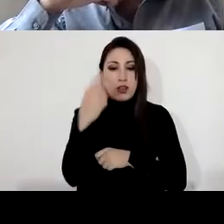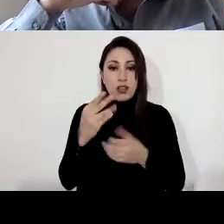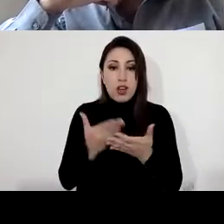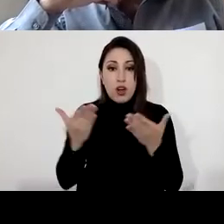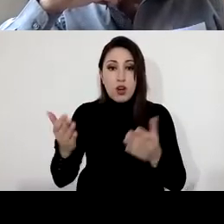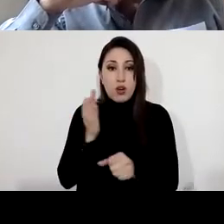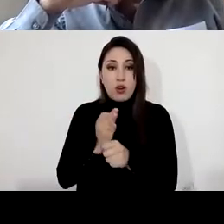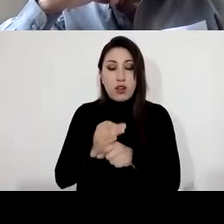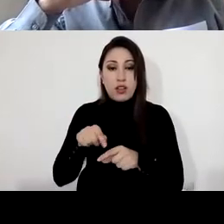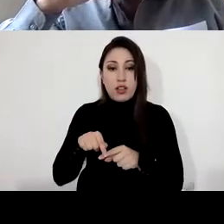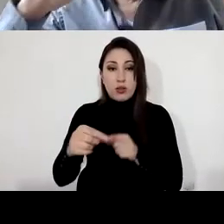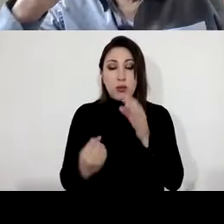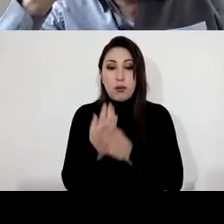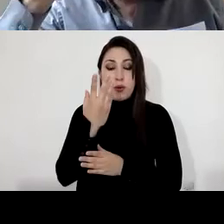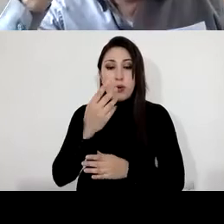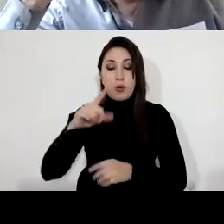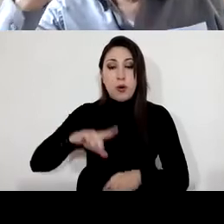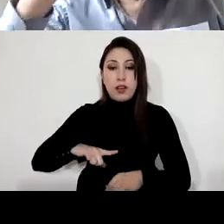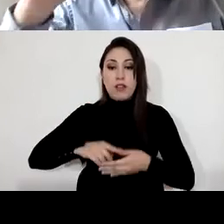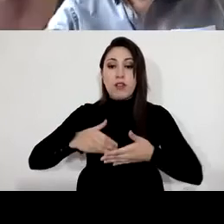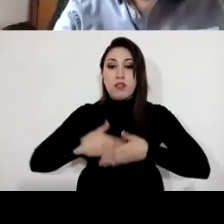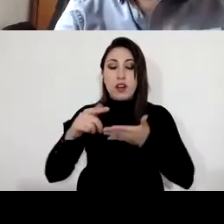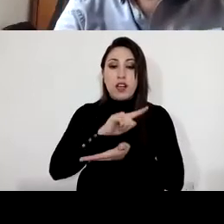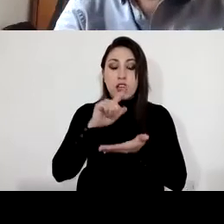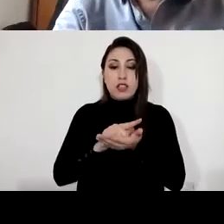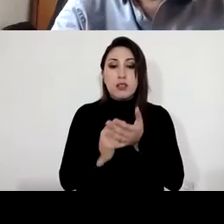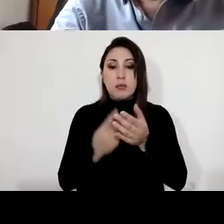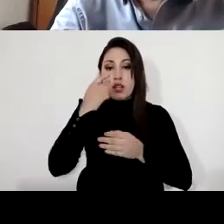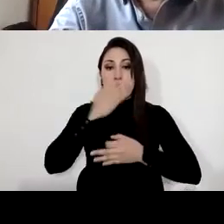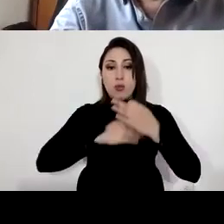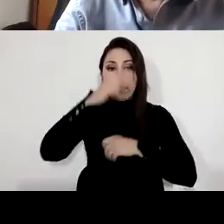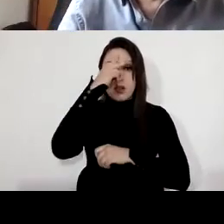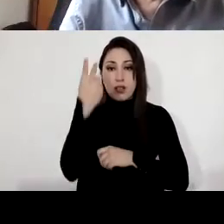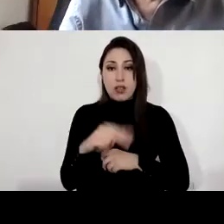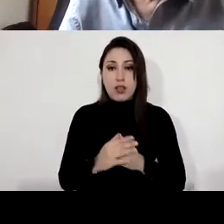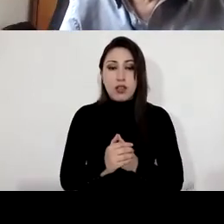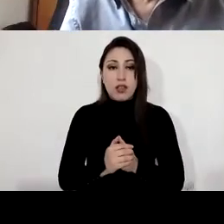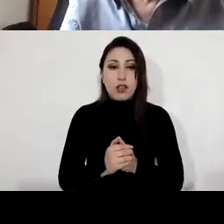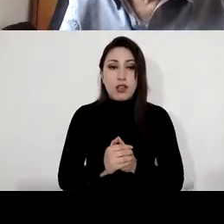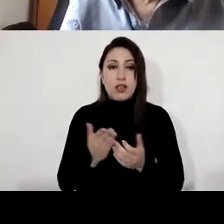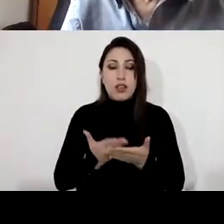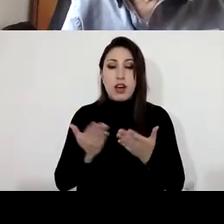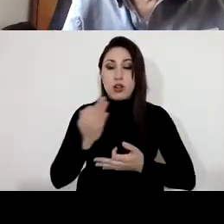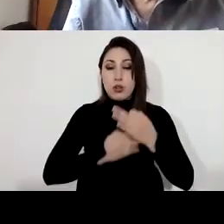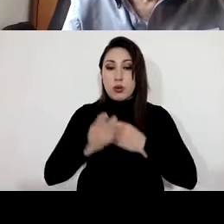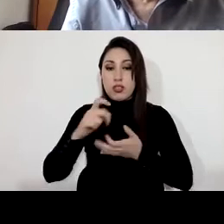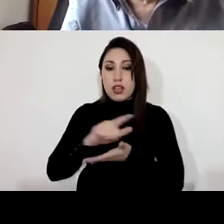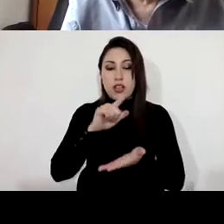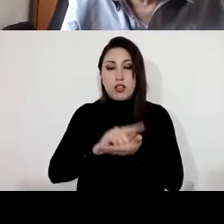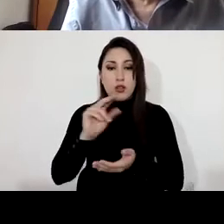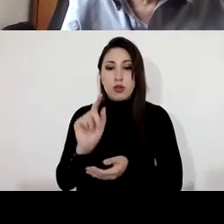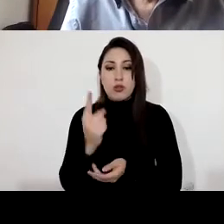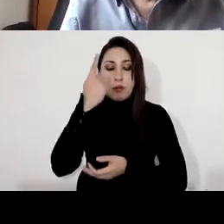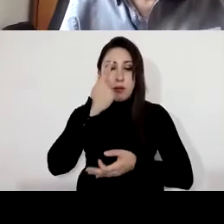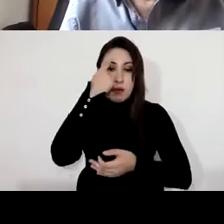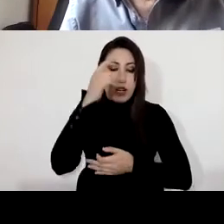sacar. Entonces, son leyes que no reparten competencias, o sea, no son generales, no son